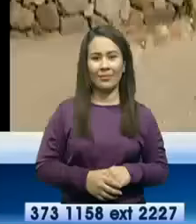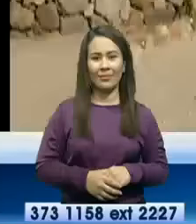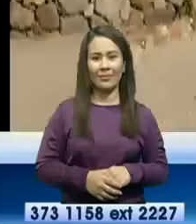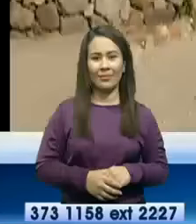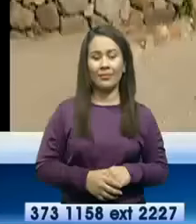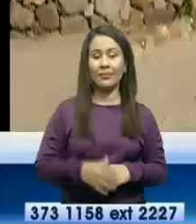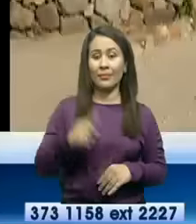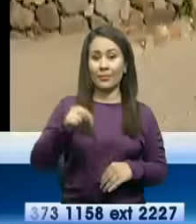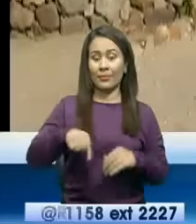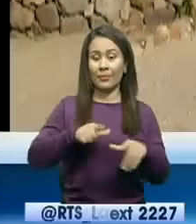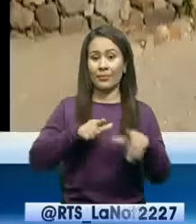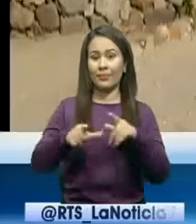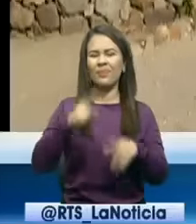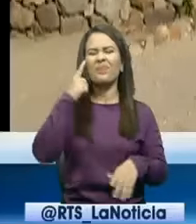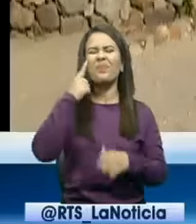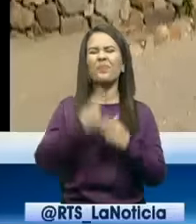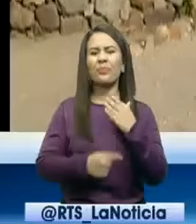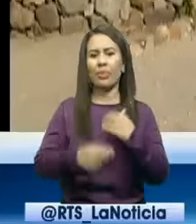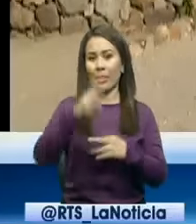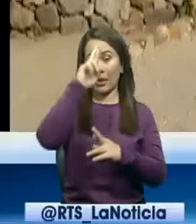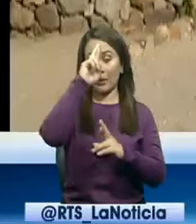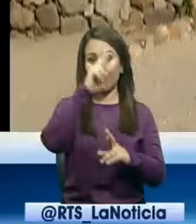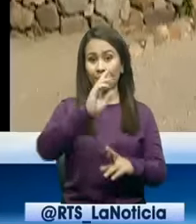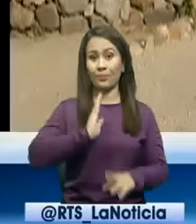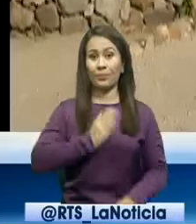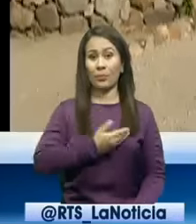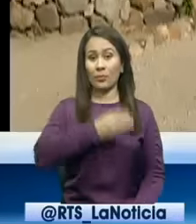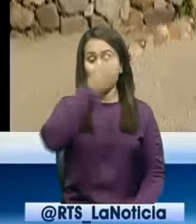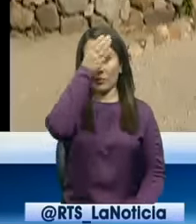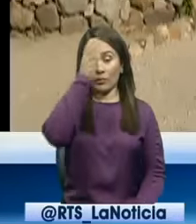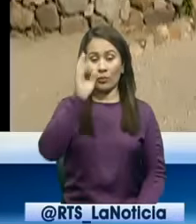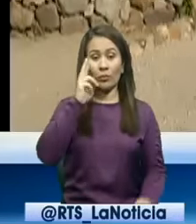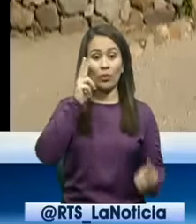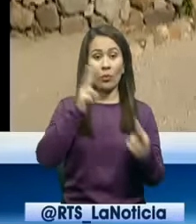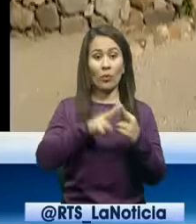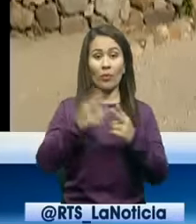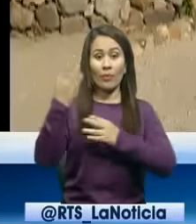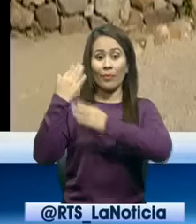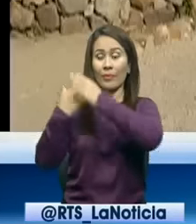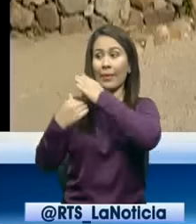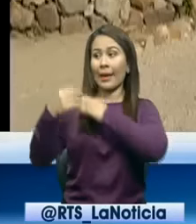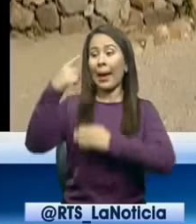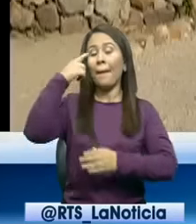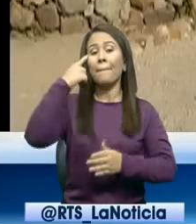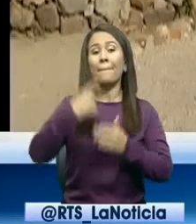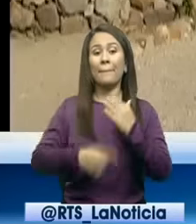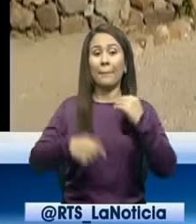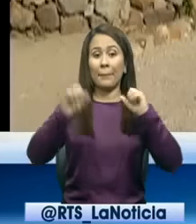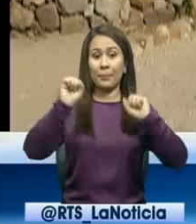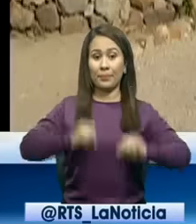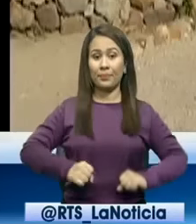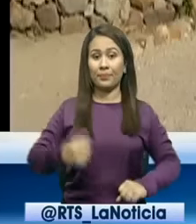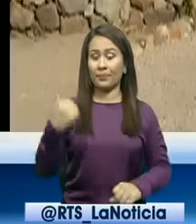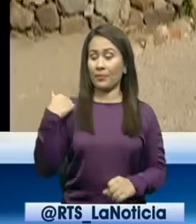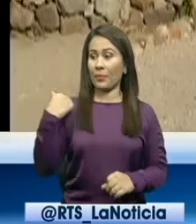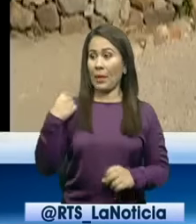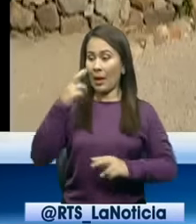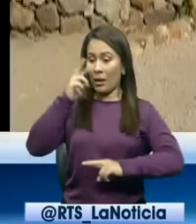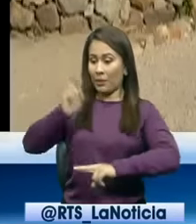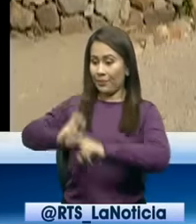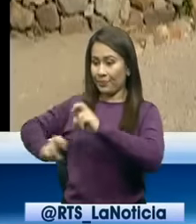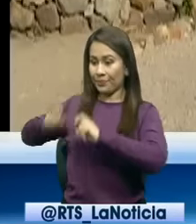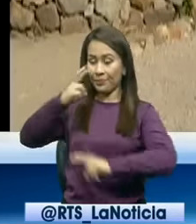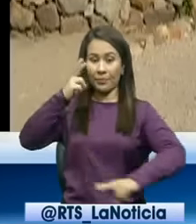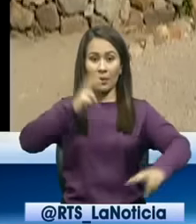Se creó para rescatar nuestros conocimientos ancestrales, como también para poder nosotros tener la